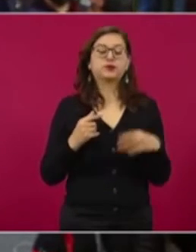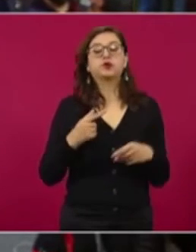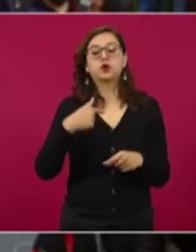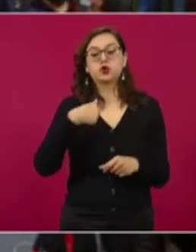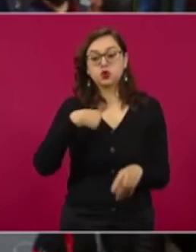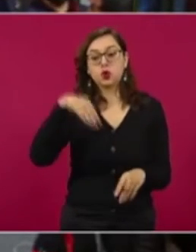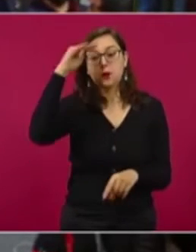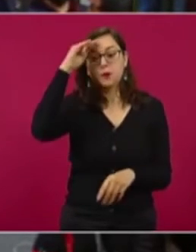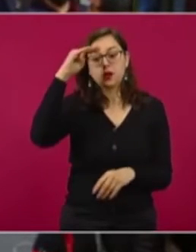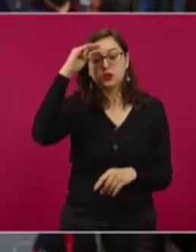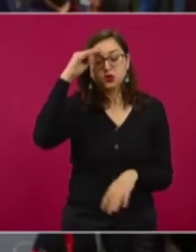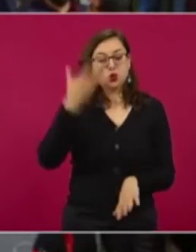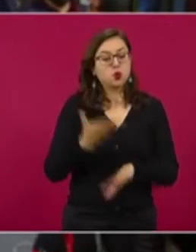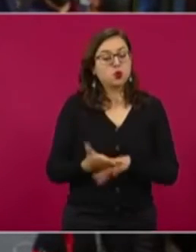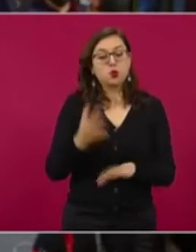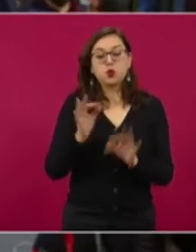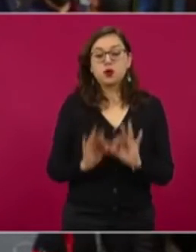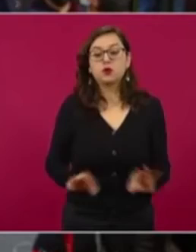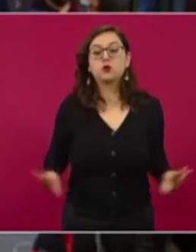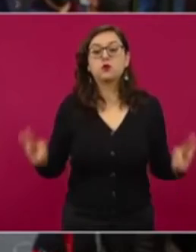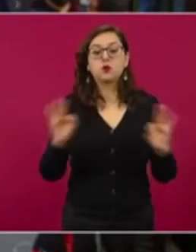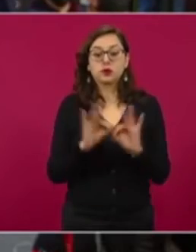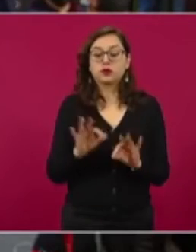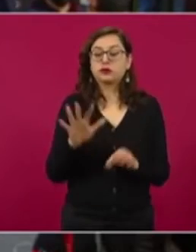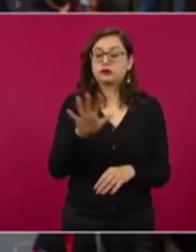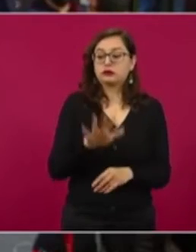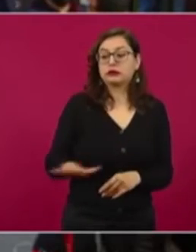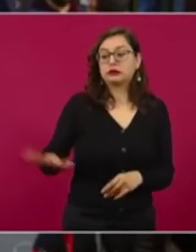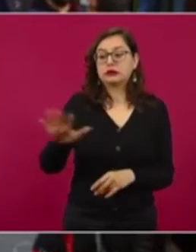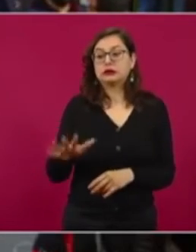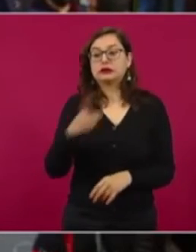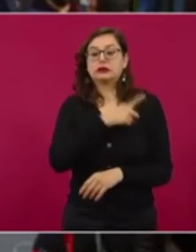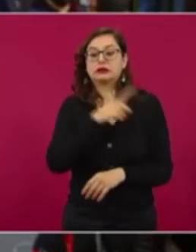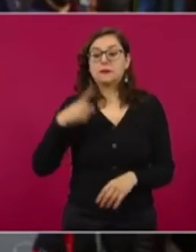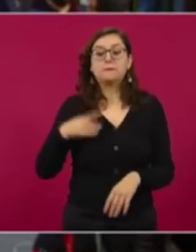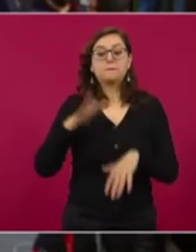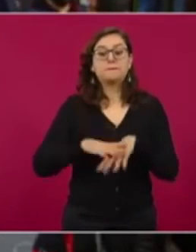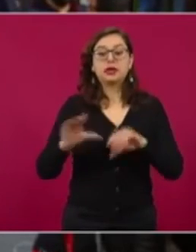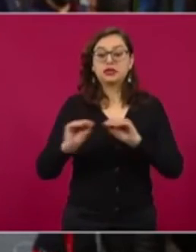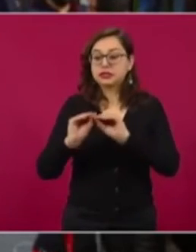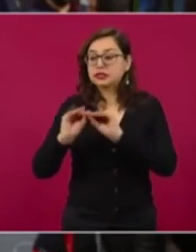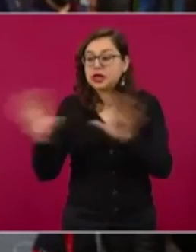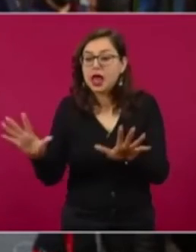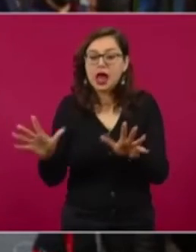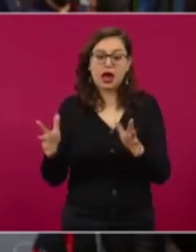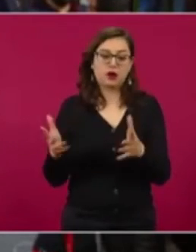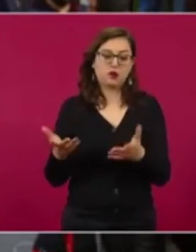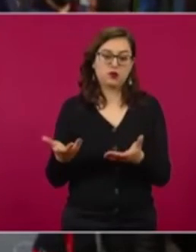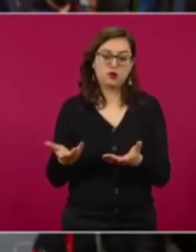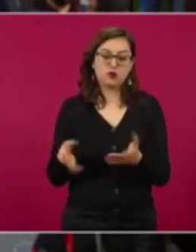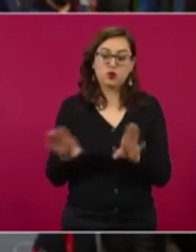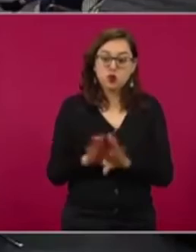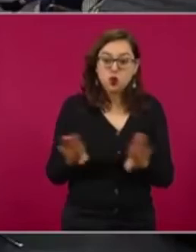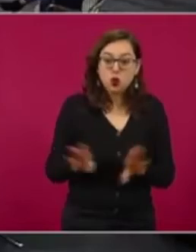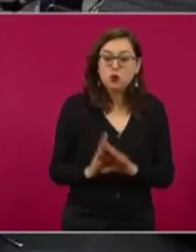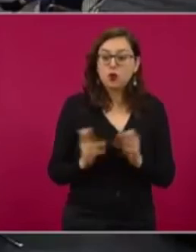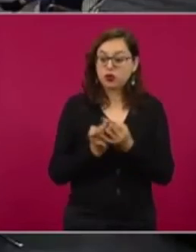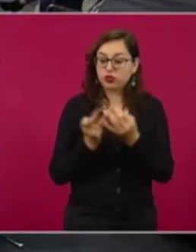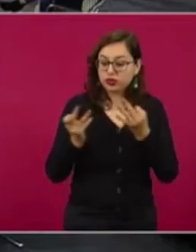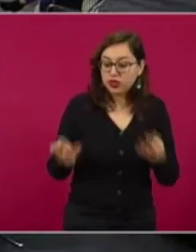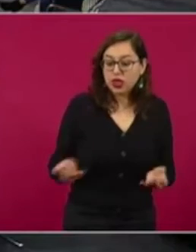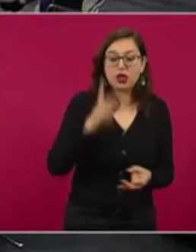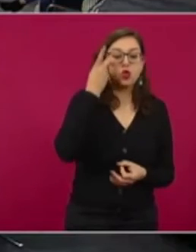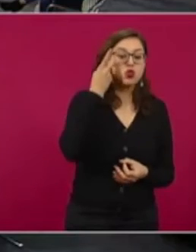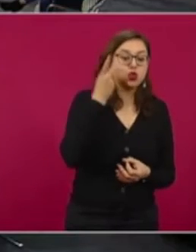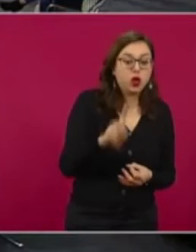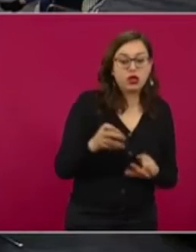señor presidente, que tengamos una claridad en Tulum de qué es qué, cuáles son dónde estaban las escrituras o dónde es propiedad